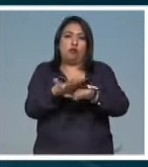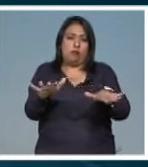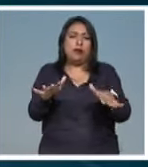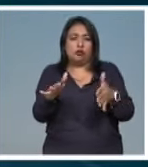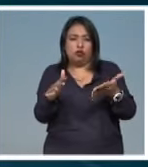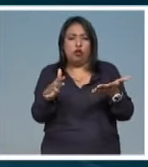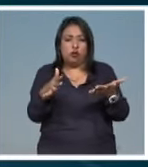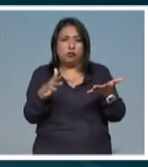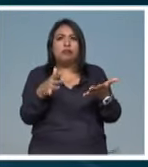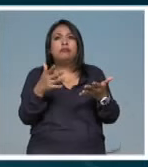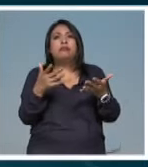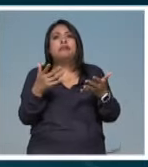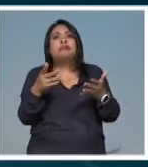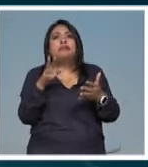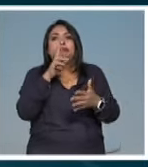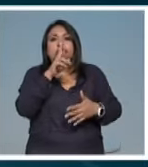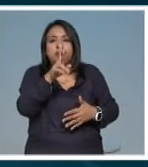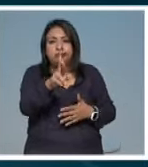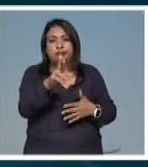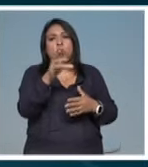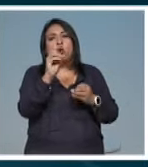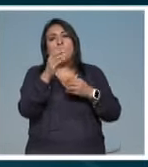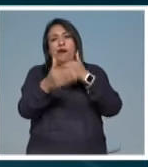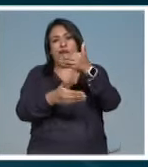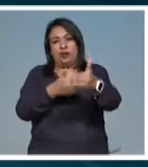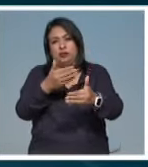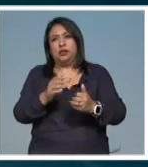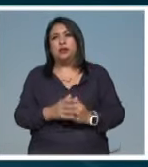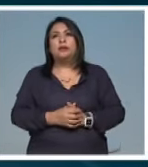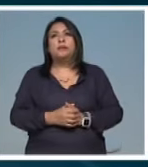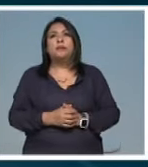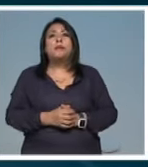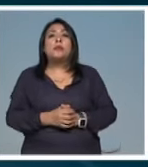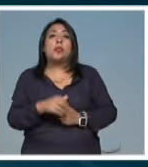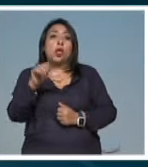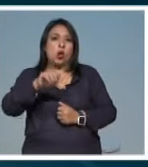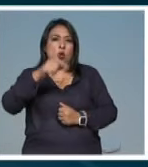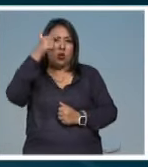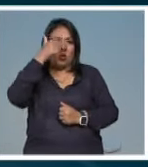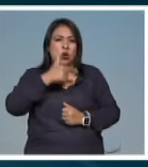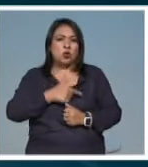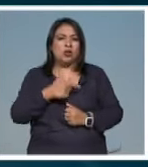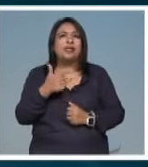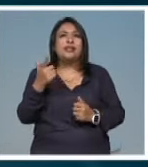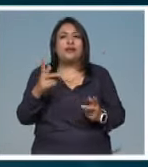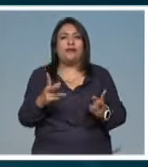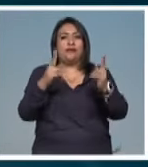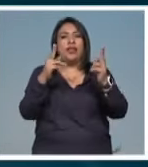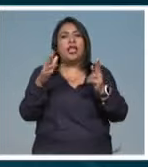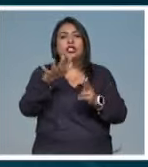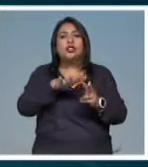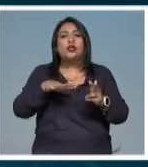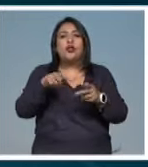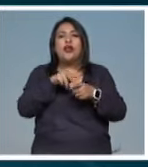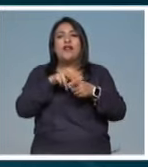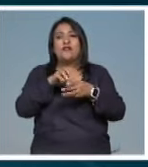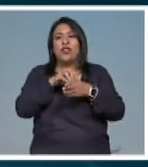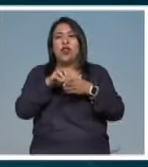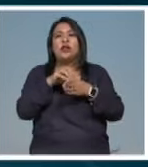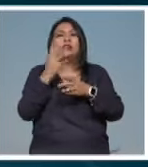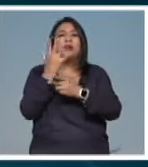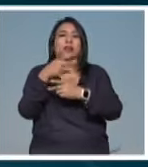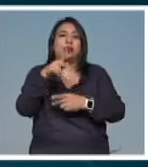sobre las conclusiones o los avances de la misma. Esta noche en nuestra sección Zona Violeta vamos a escuchar el comentario